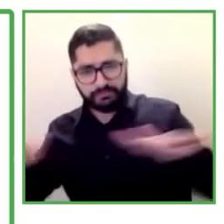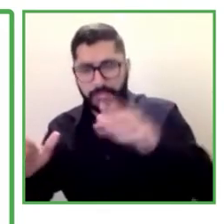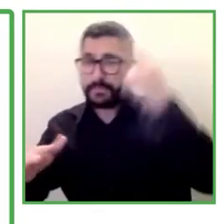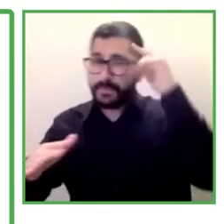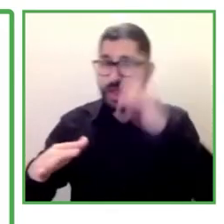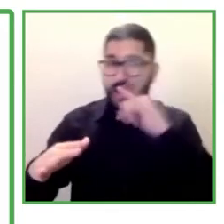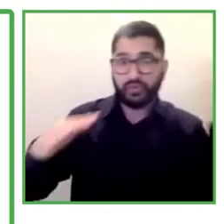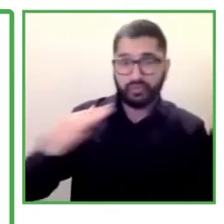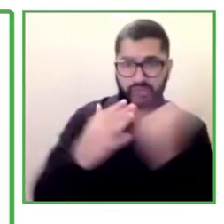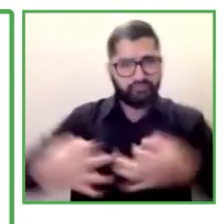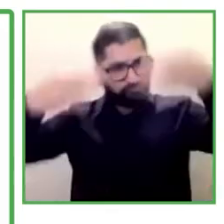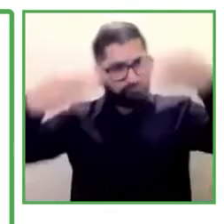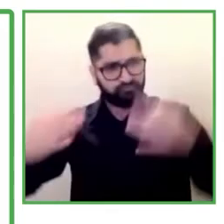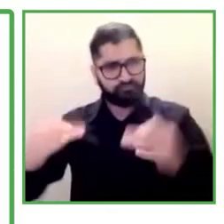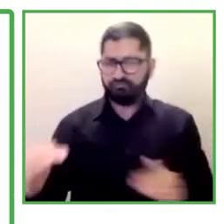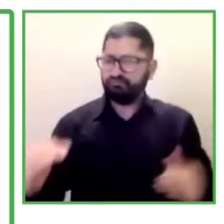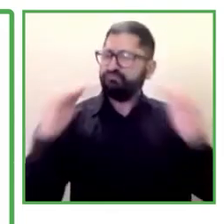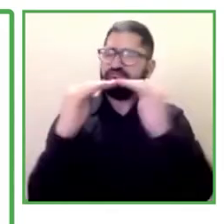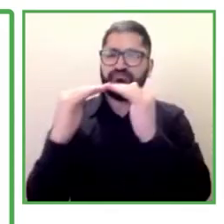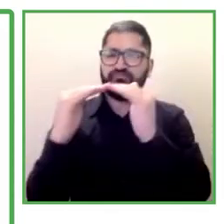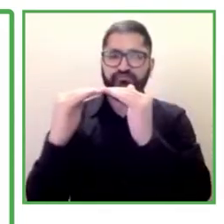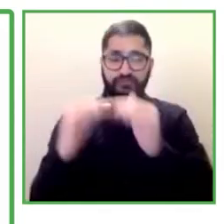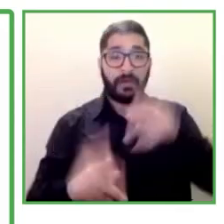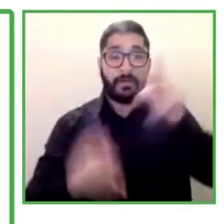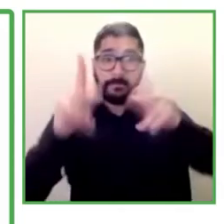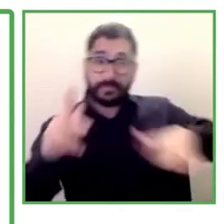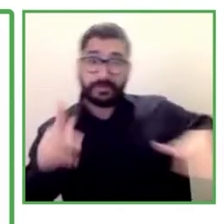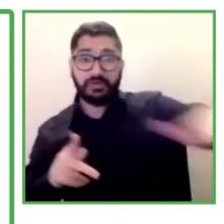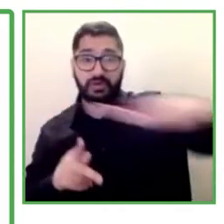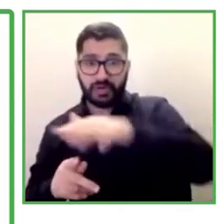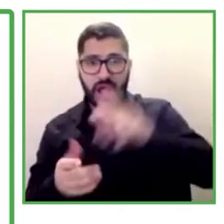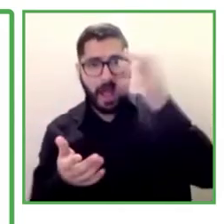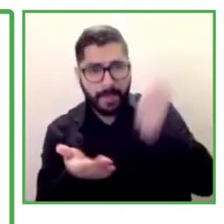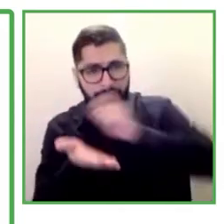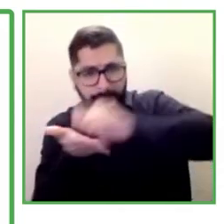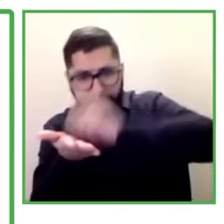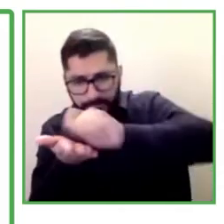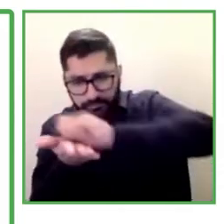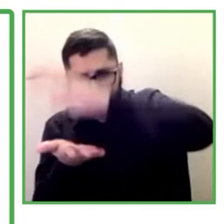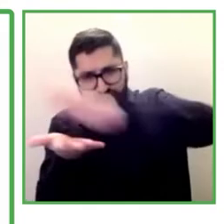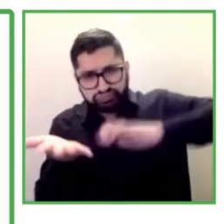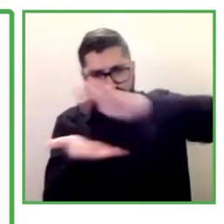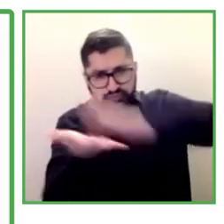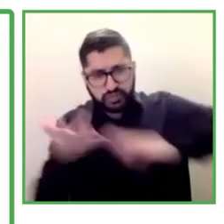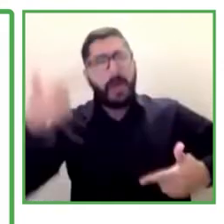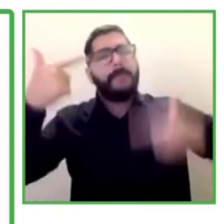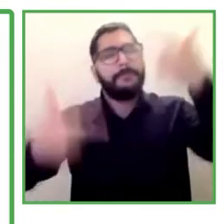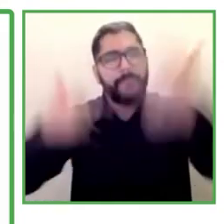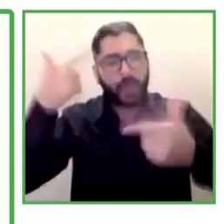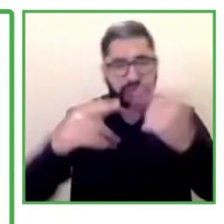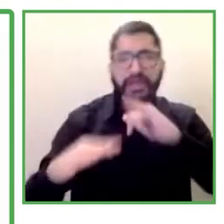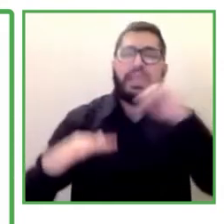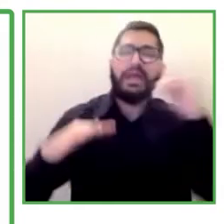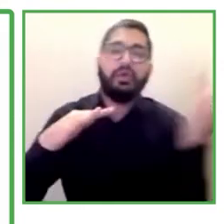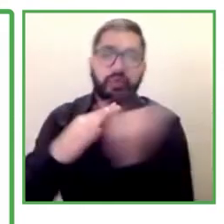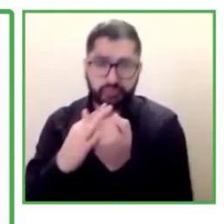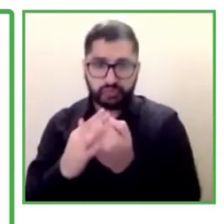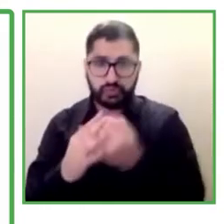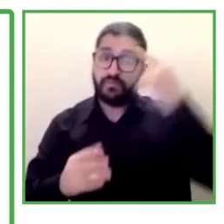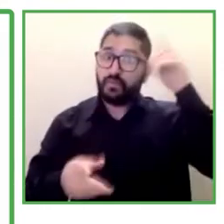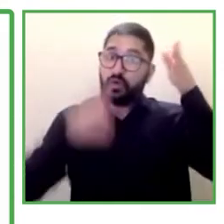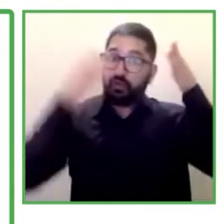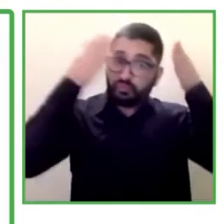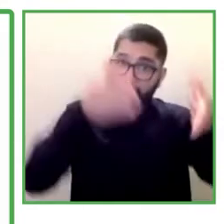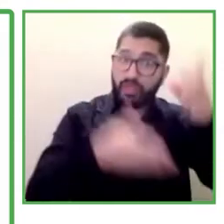al diseñar políticas. La sociedad civil, que es la que le presta servicios a las personas con discapacidad, que